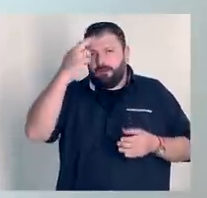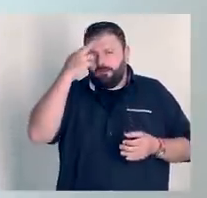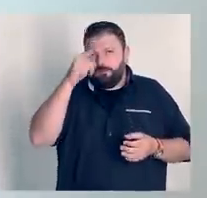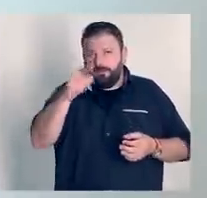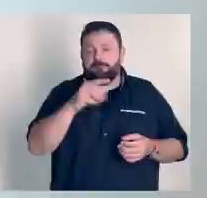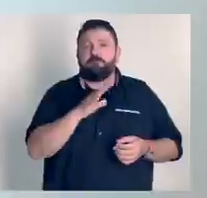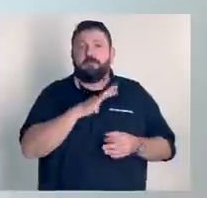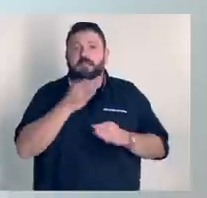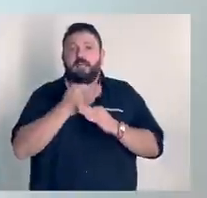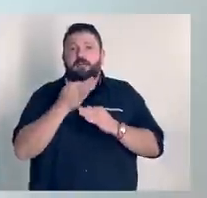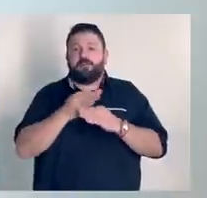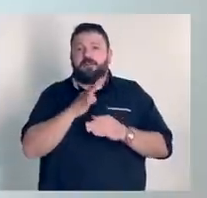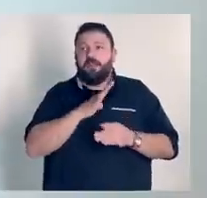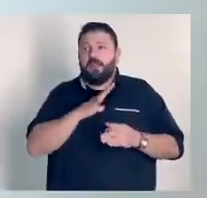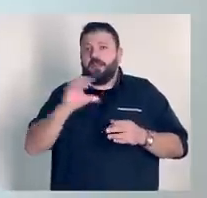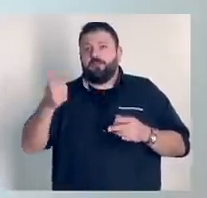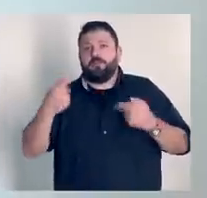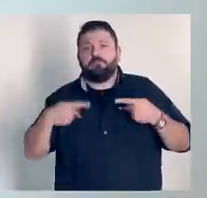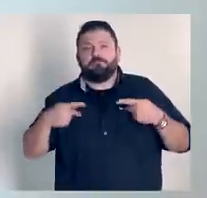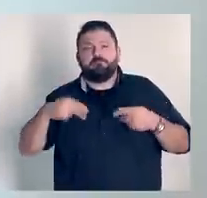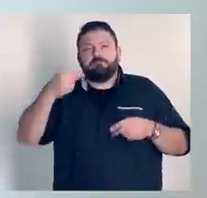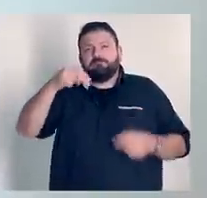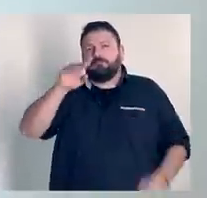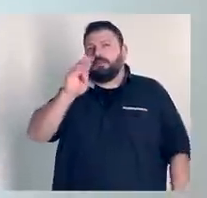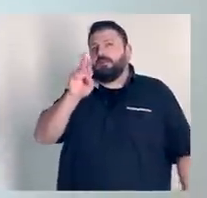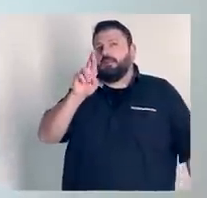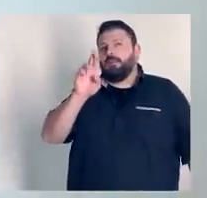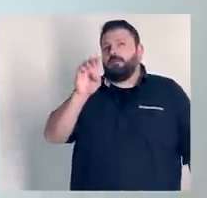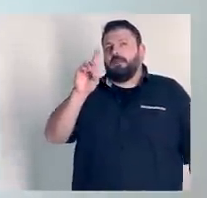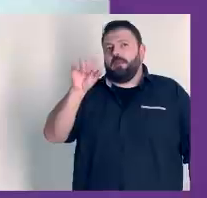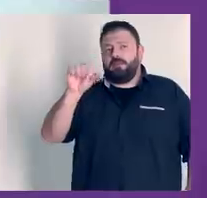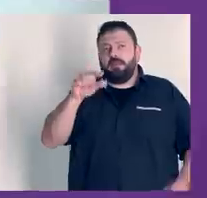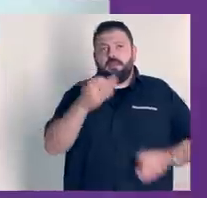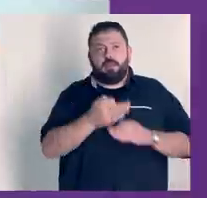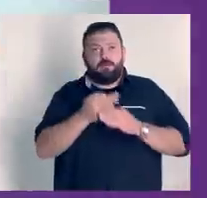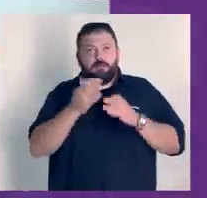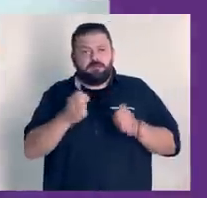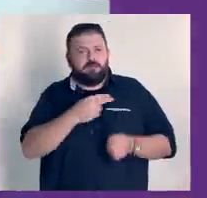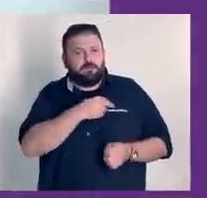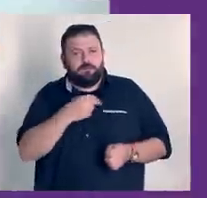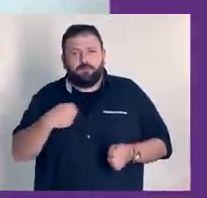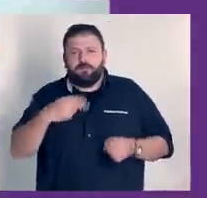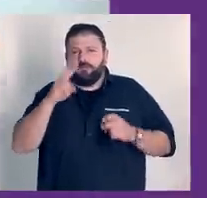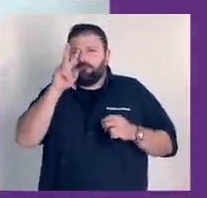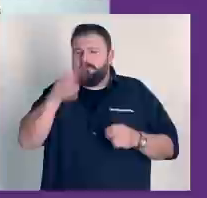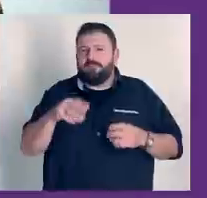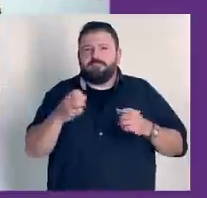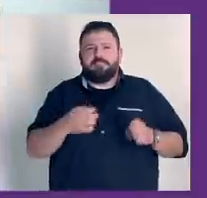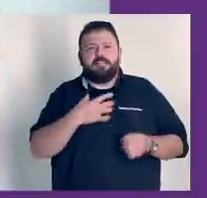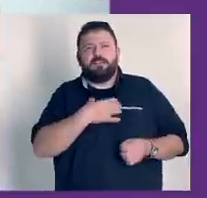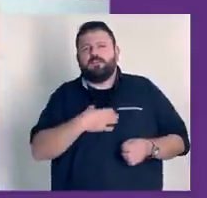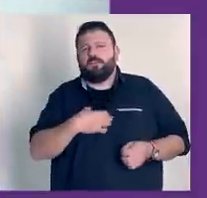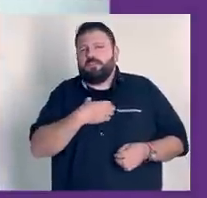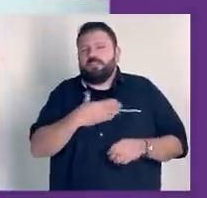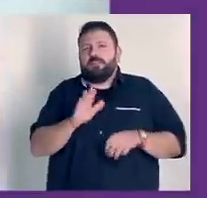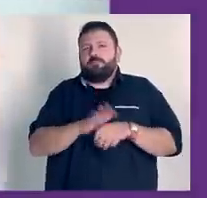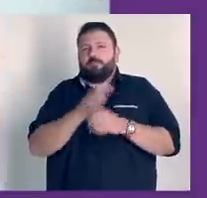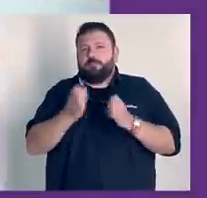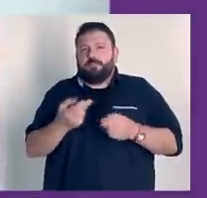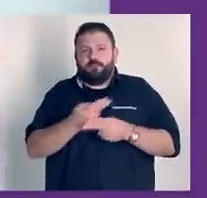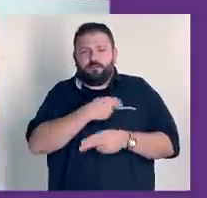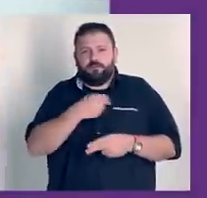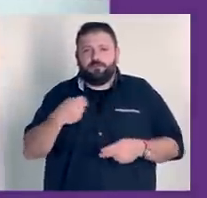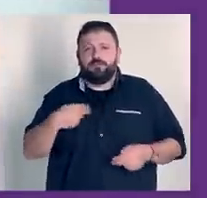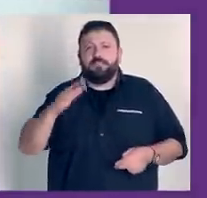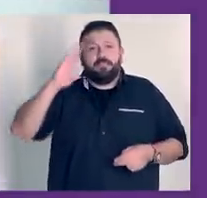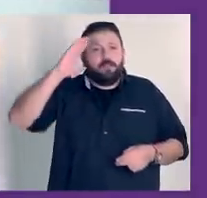están esperando con ansias, tenemos a Brenda con nosotros, que estará encantada de poder compartirnos. Brenda, ¿cómo estás? Hola,